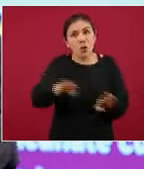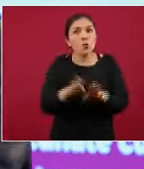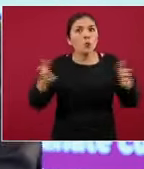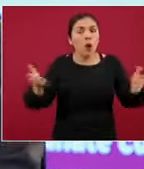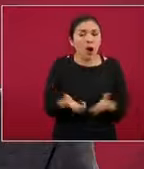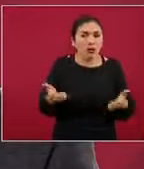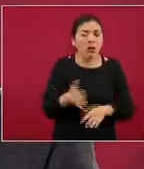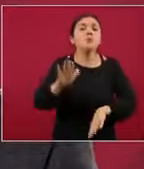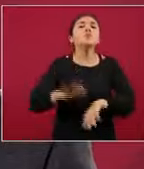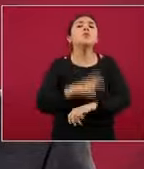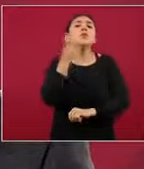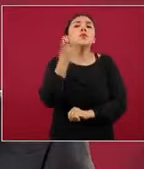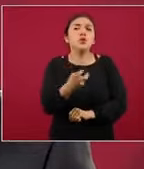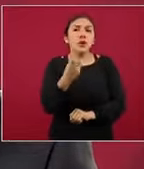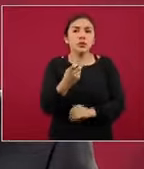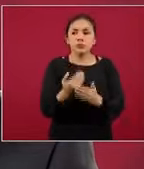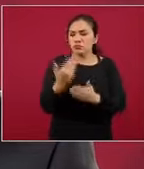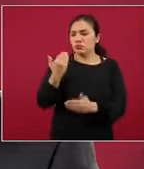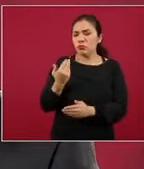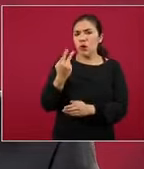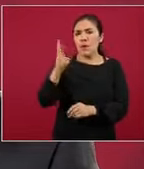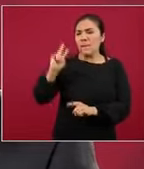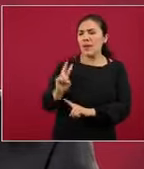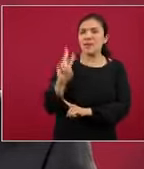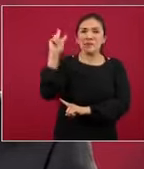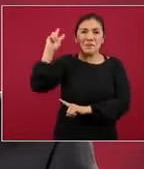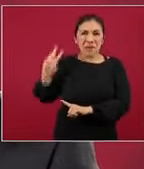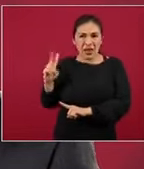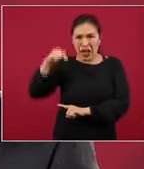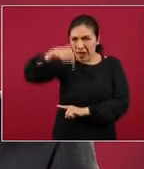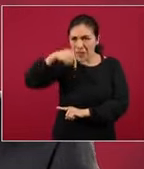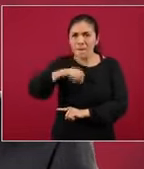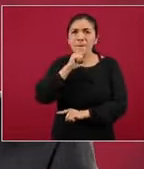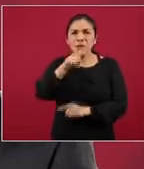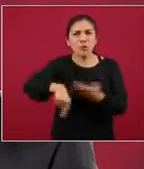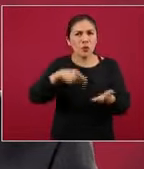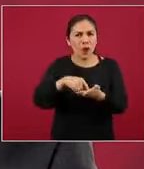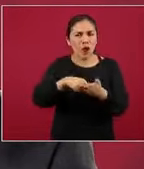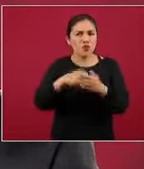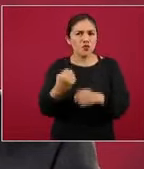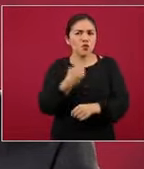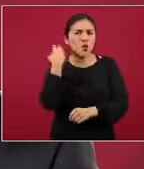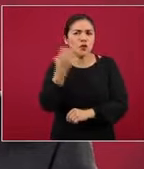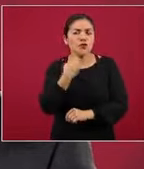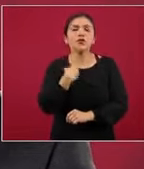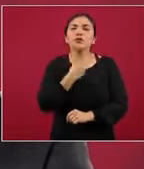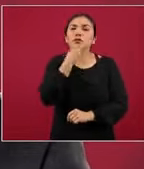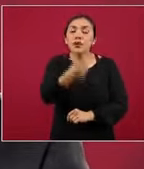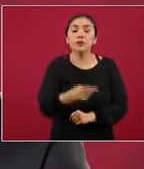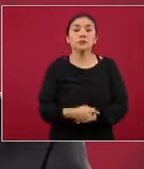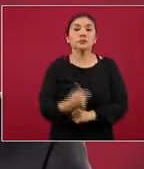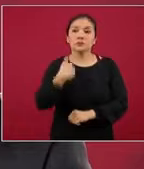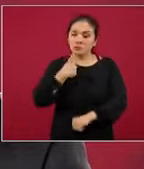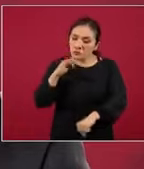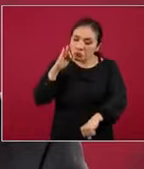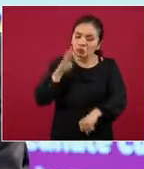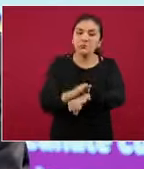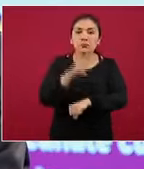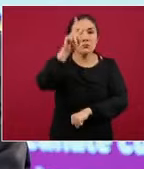Es por eso que hace 2 viernes, aquí en esta conferencia de prensa, insistimos,